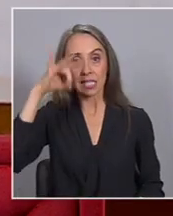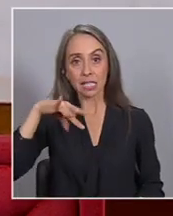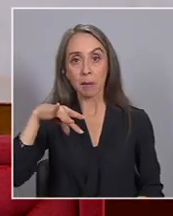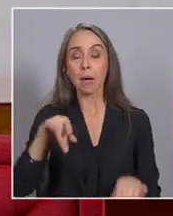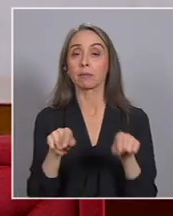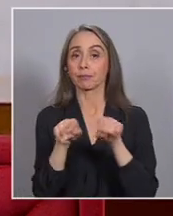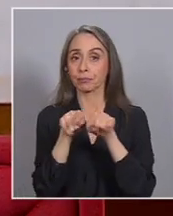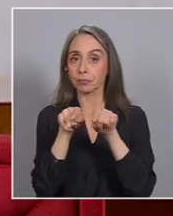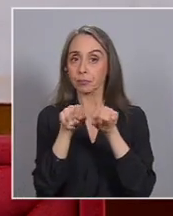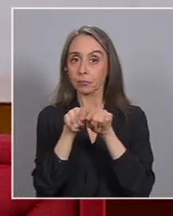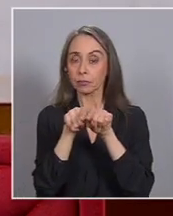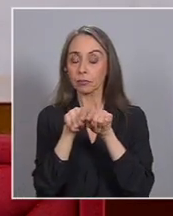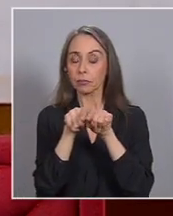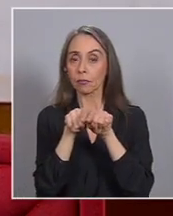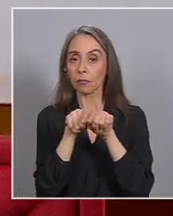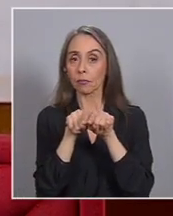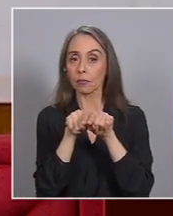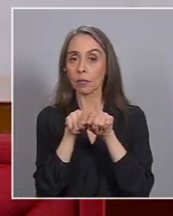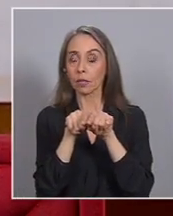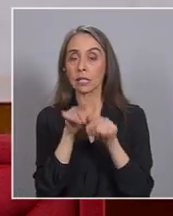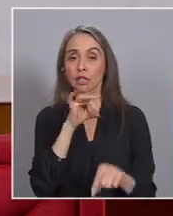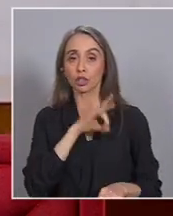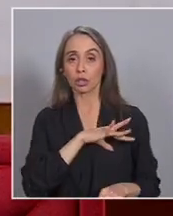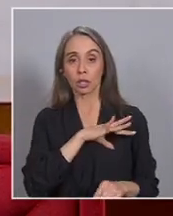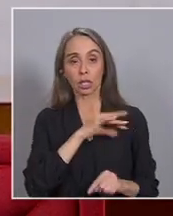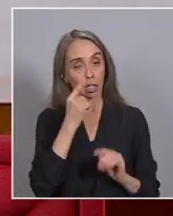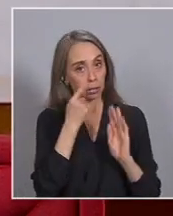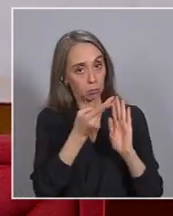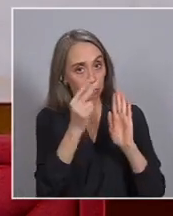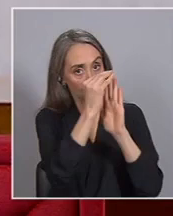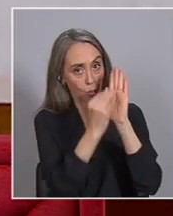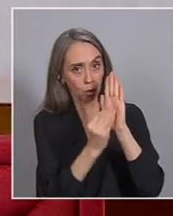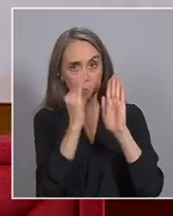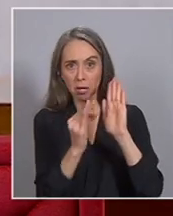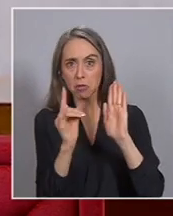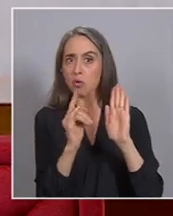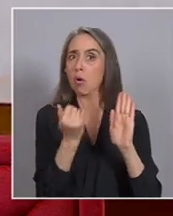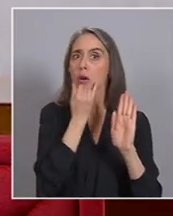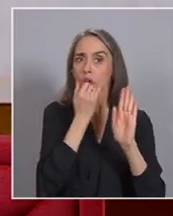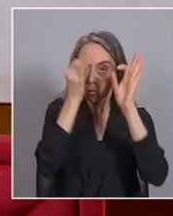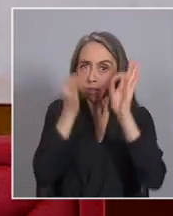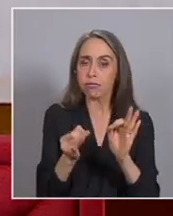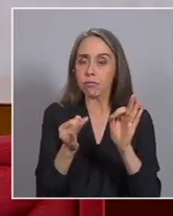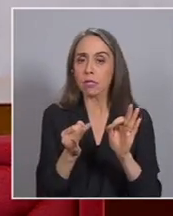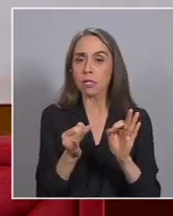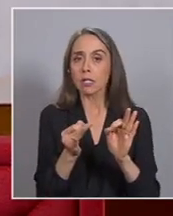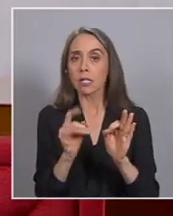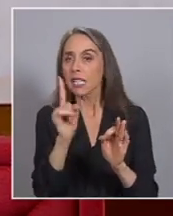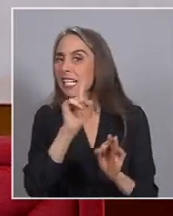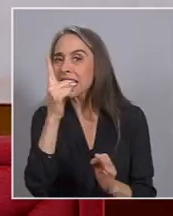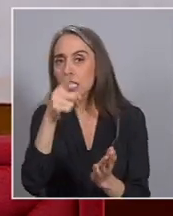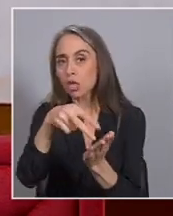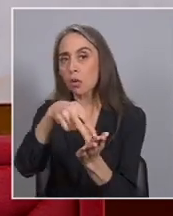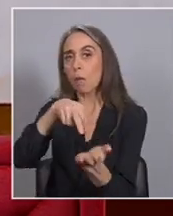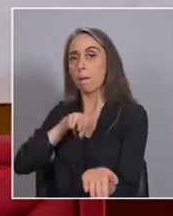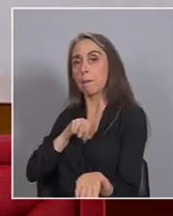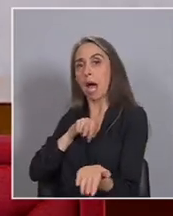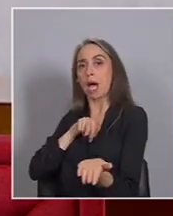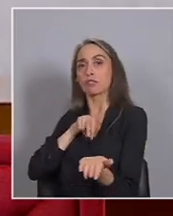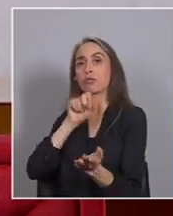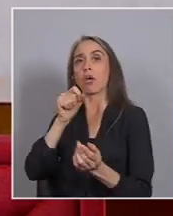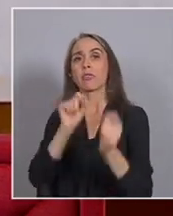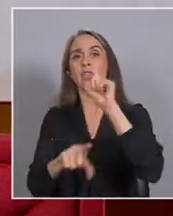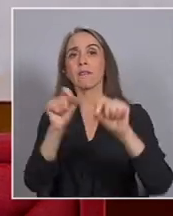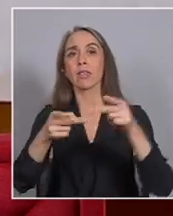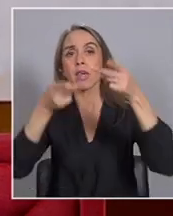como hemos dado muestras inequívocas, que no daremos ni un paso atrás en la